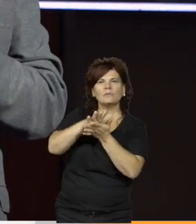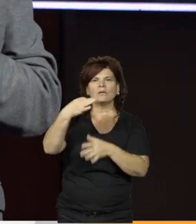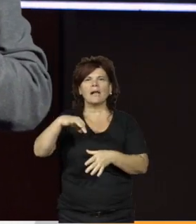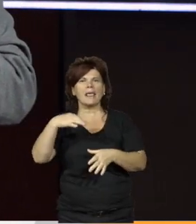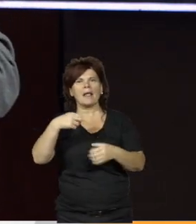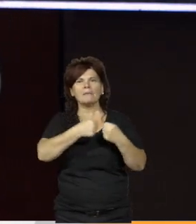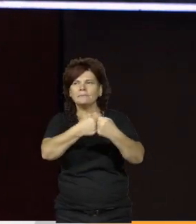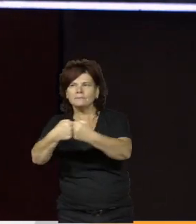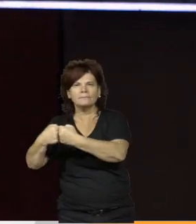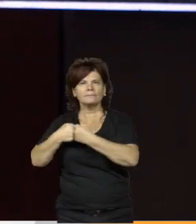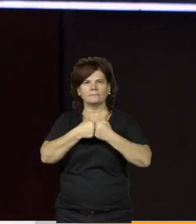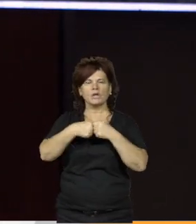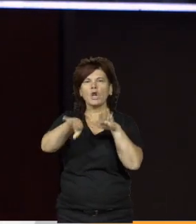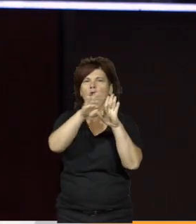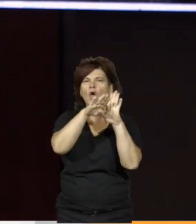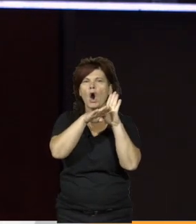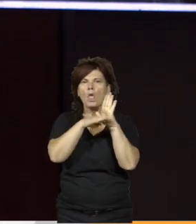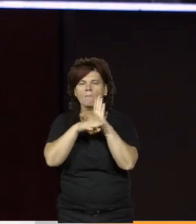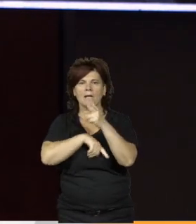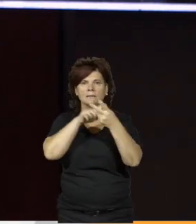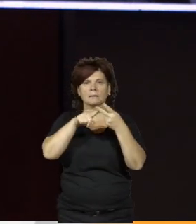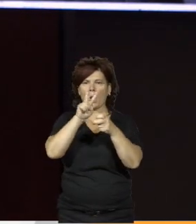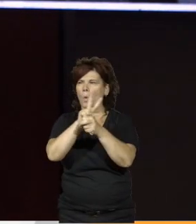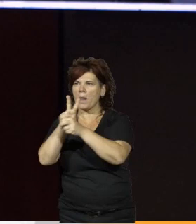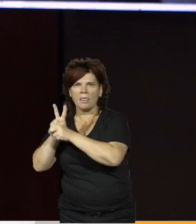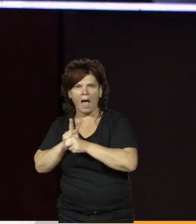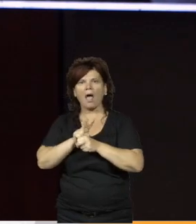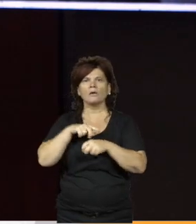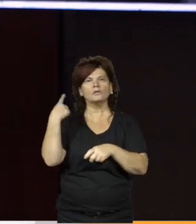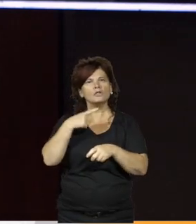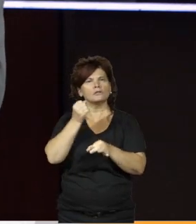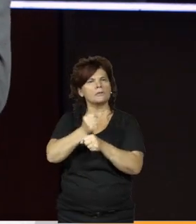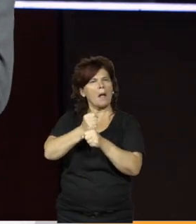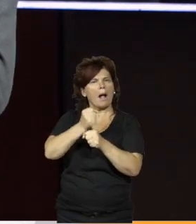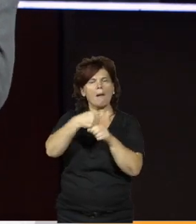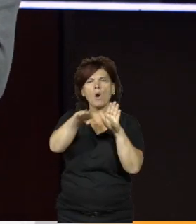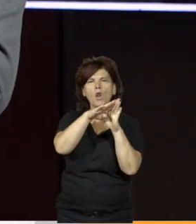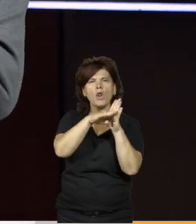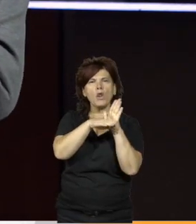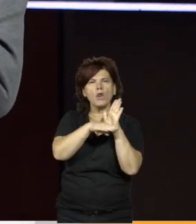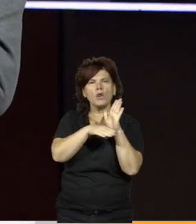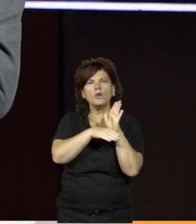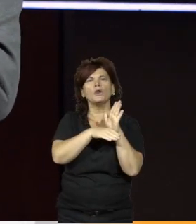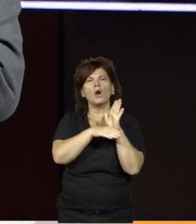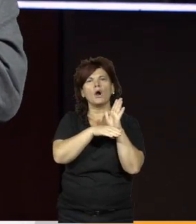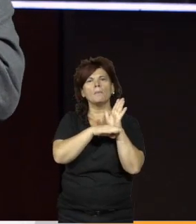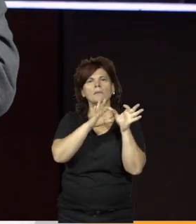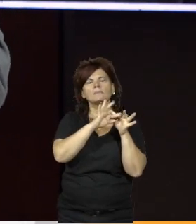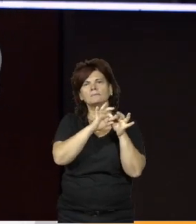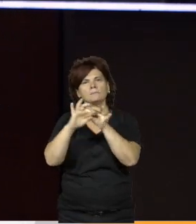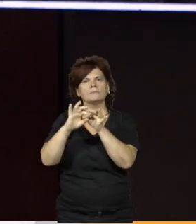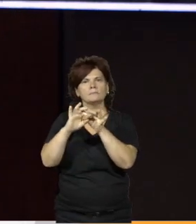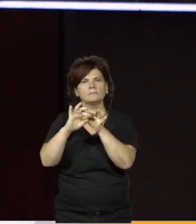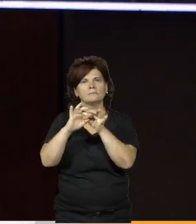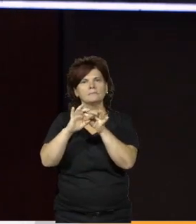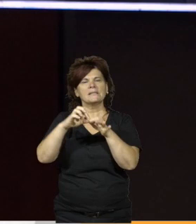compatibilizar. Las normativas, el cuidado, nosotros tratamos que toda nuestra normativa esté un poco alineada con el CITES,